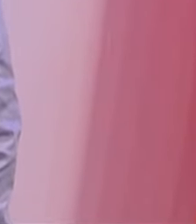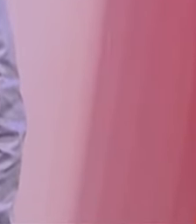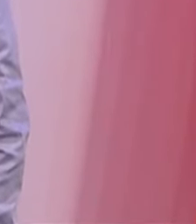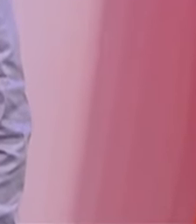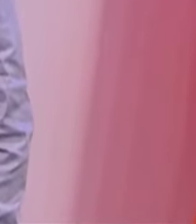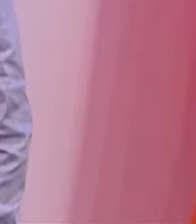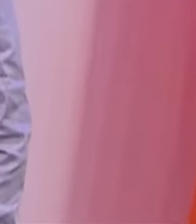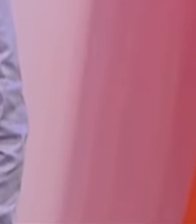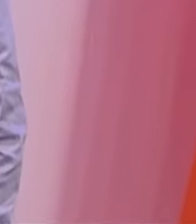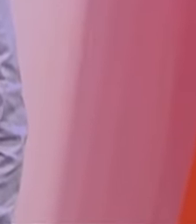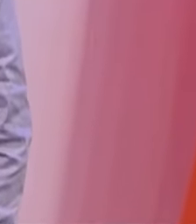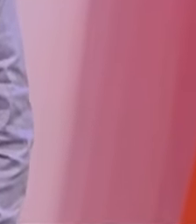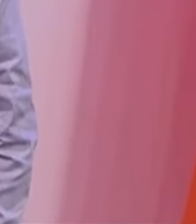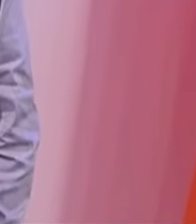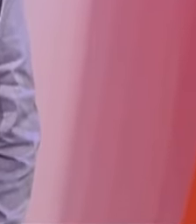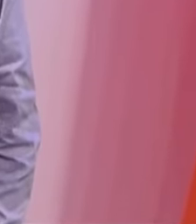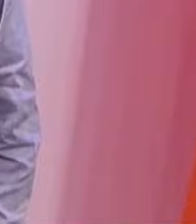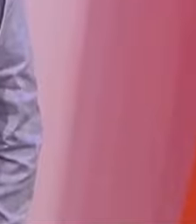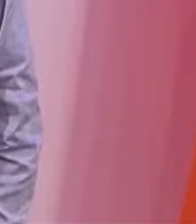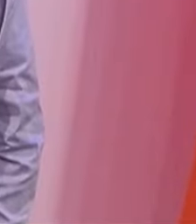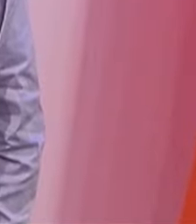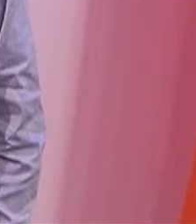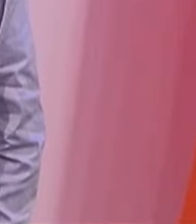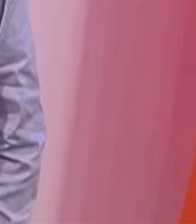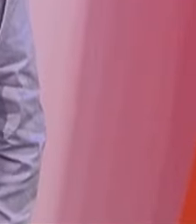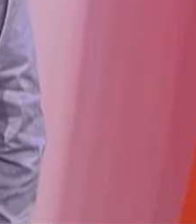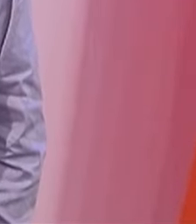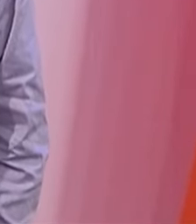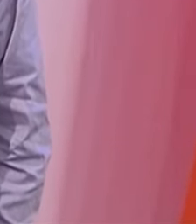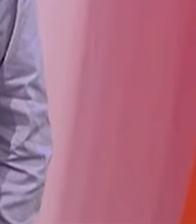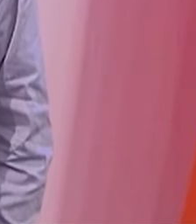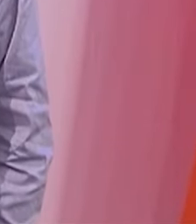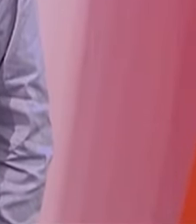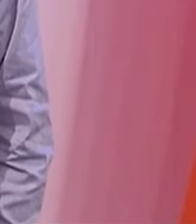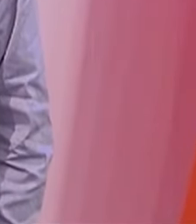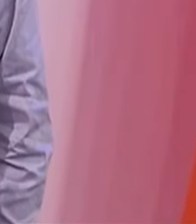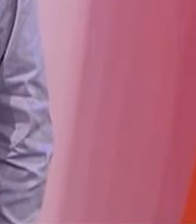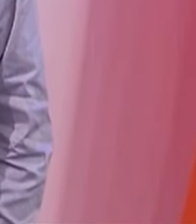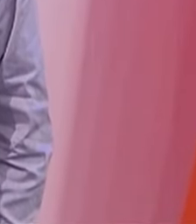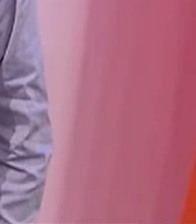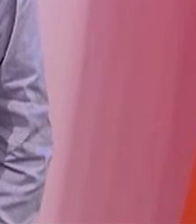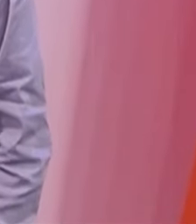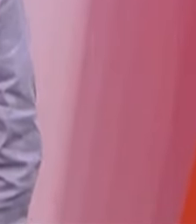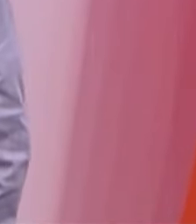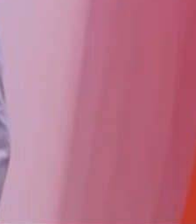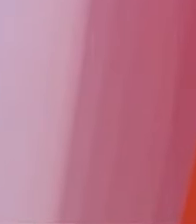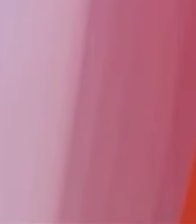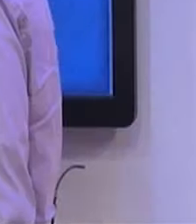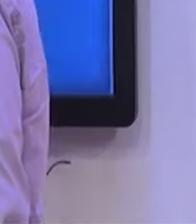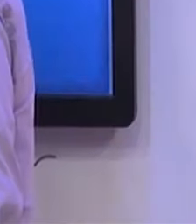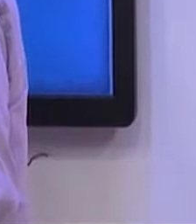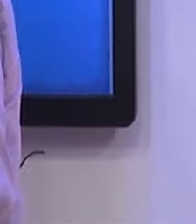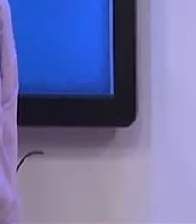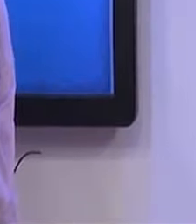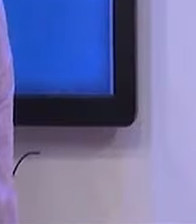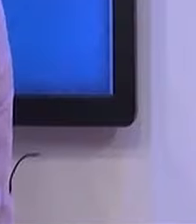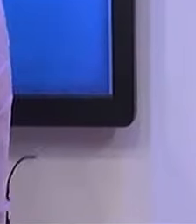tenemos acentuación. En inglés no tenemos nada de eso, entonces ¿por qué pensamos que es más fácil, que es más difícil? Simple y